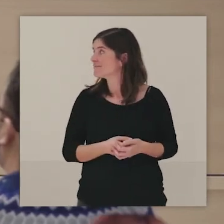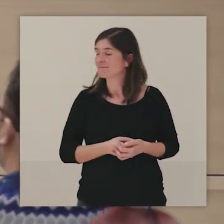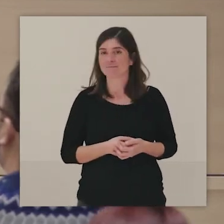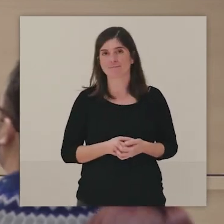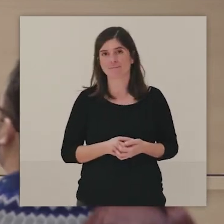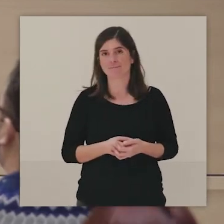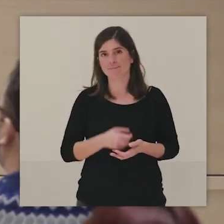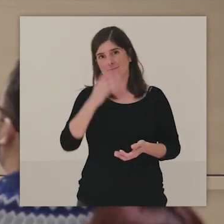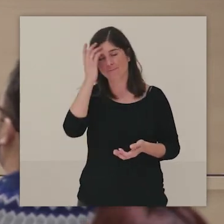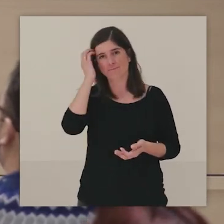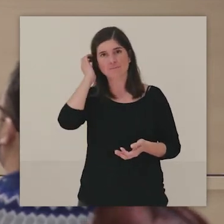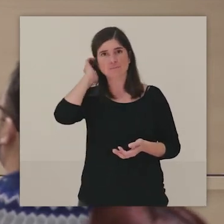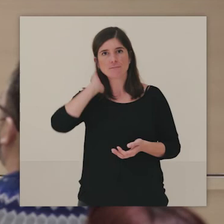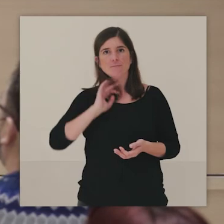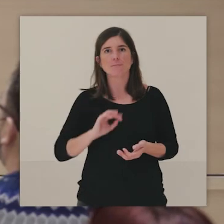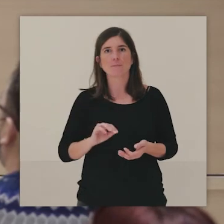en estos casos?